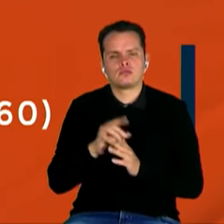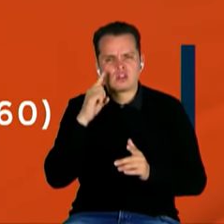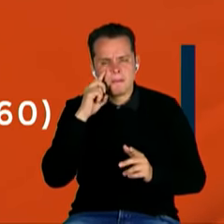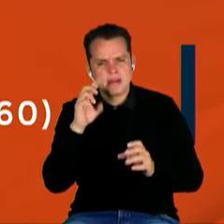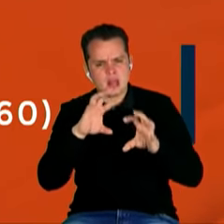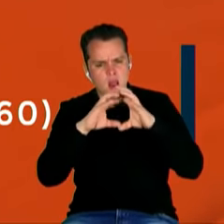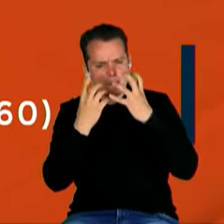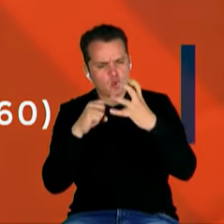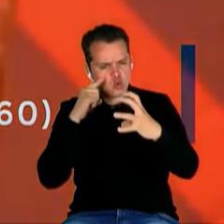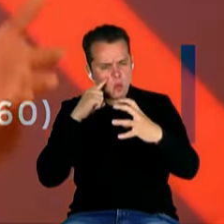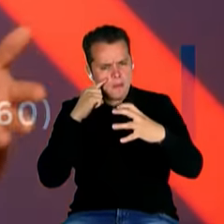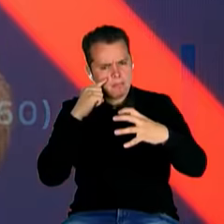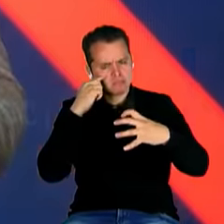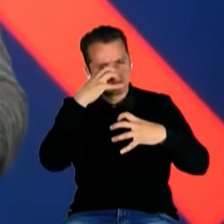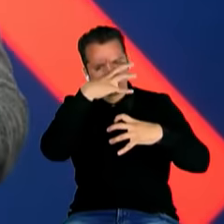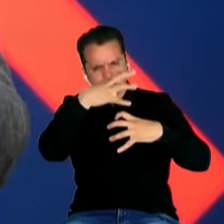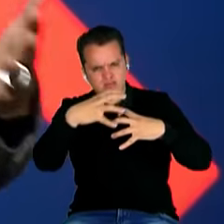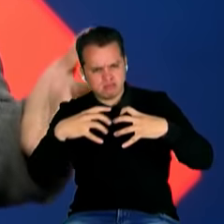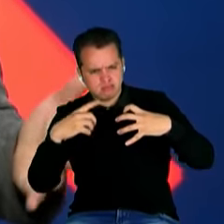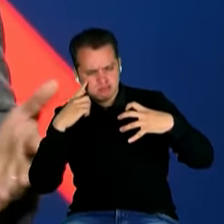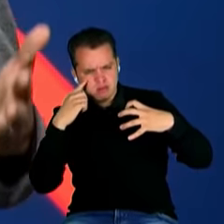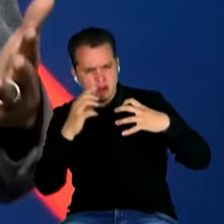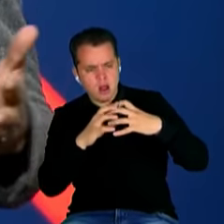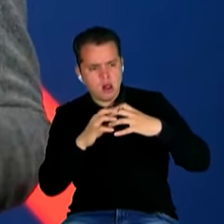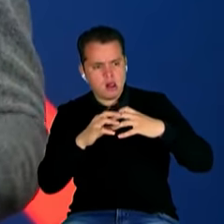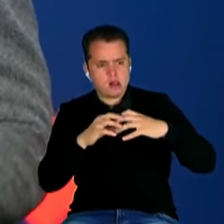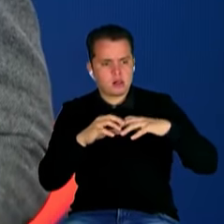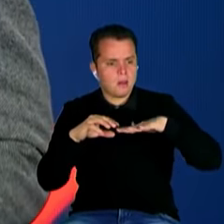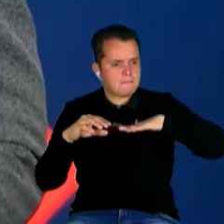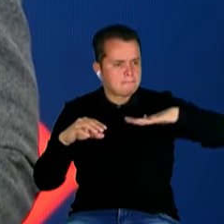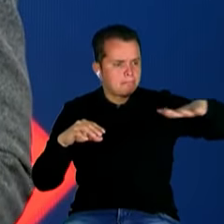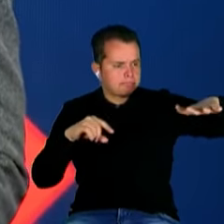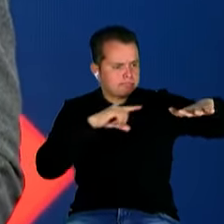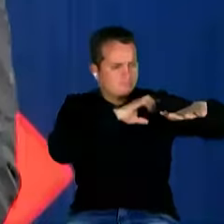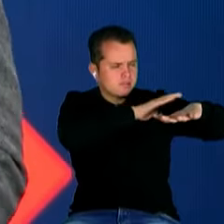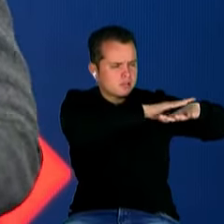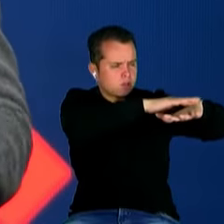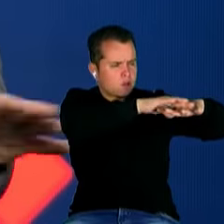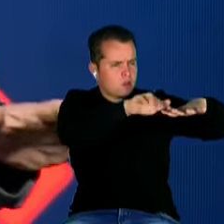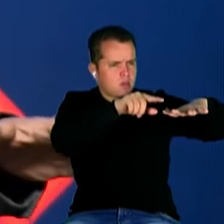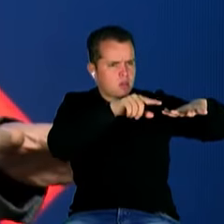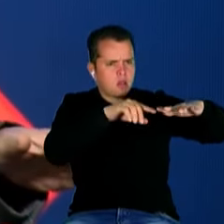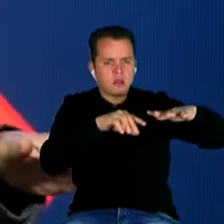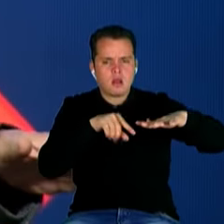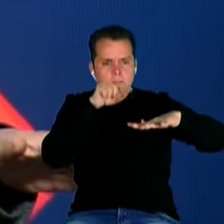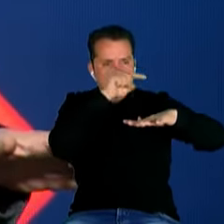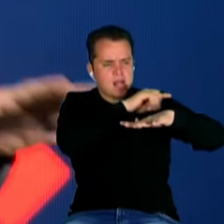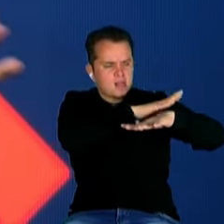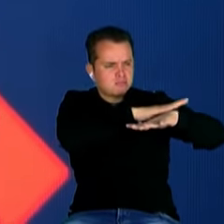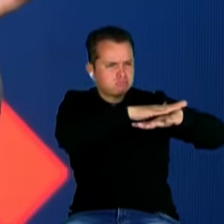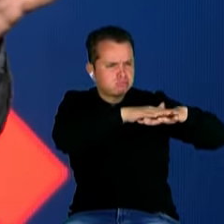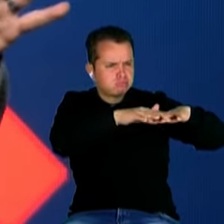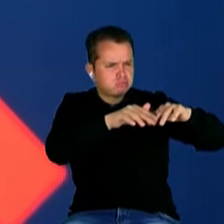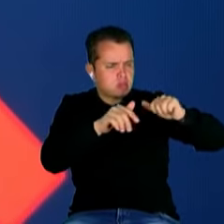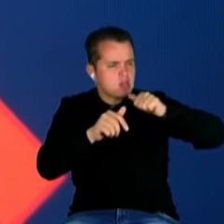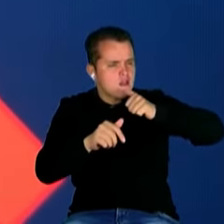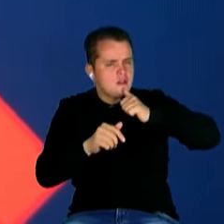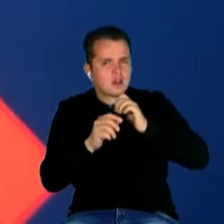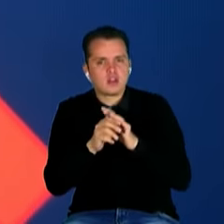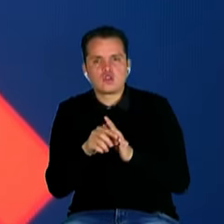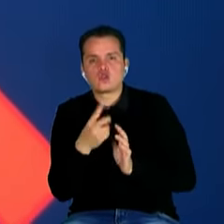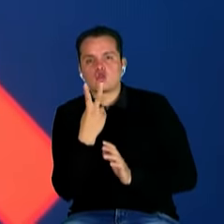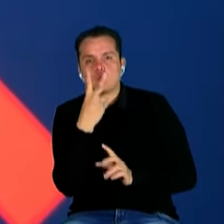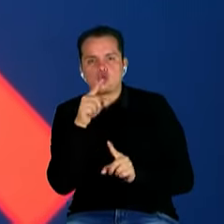Palestina, lo que no era llanura era monte, peladera, desierto. Ahí no habían dos, no habían dos llanuras,